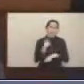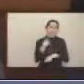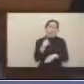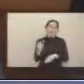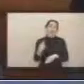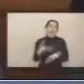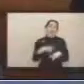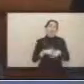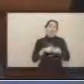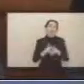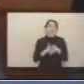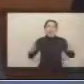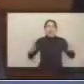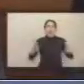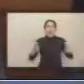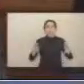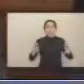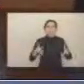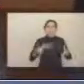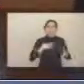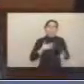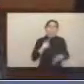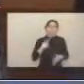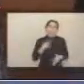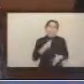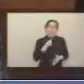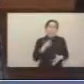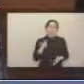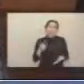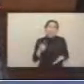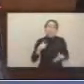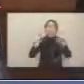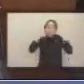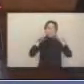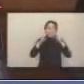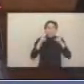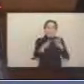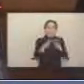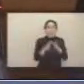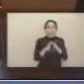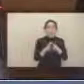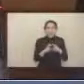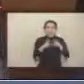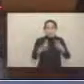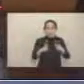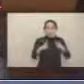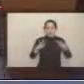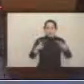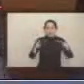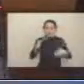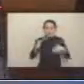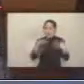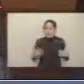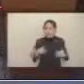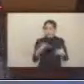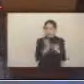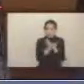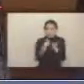red fuera más amplia. Hemos ido extendiéndola en la medida de nuestras posibilidades. En este curso hay 67 escuelas en